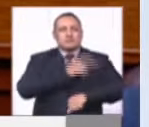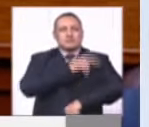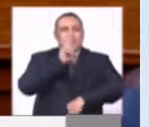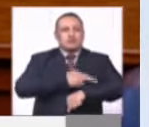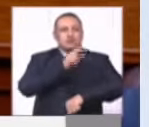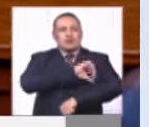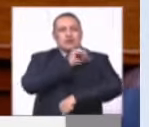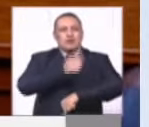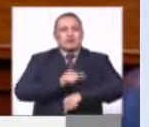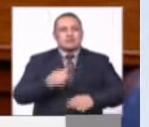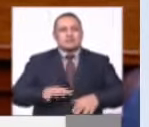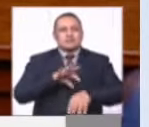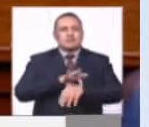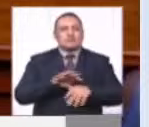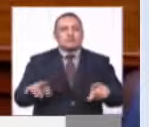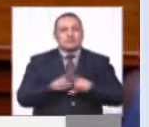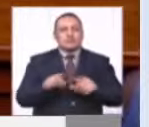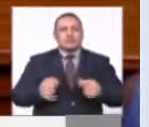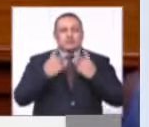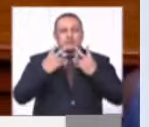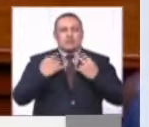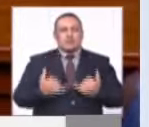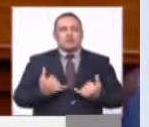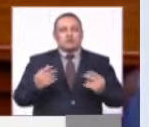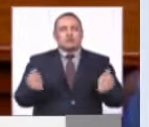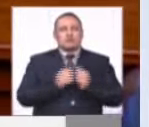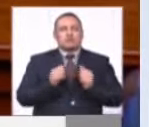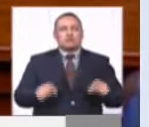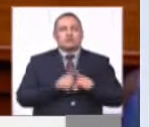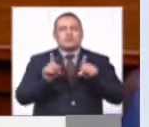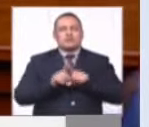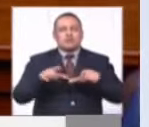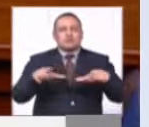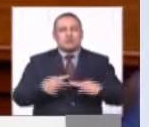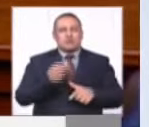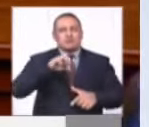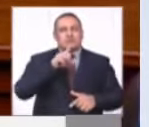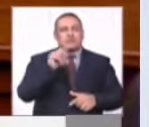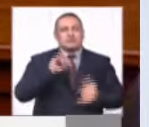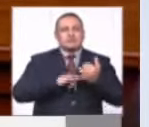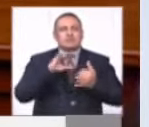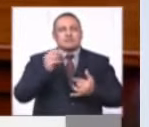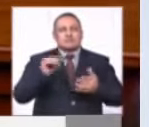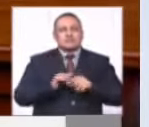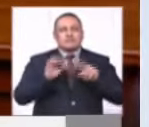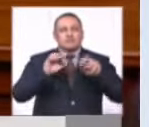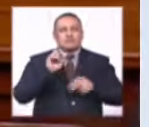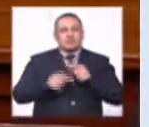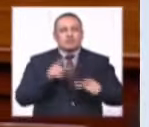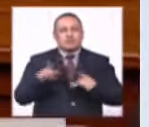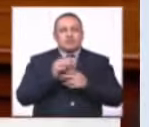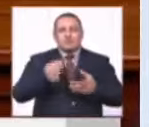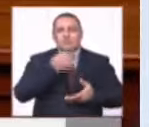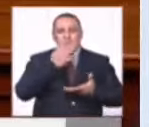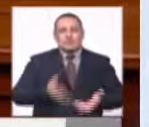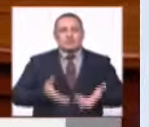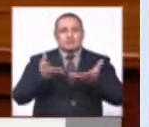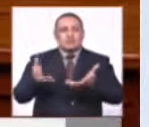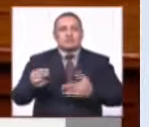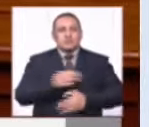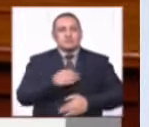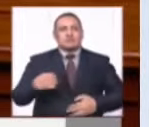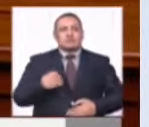Ancash. En salud, ahorita nomás, la leishmaniasis en la parte de Payasca, 70 pacientes. Han mandado medicamentos del Ministerio de